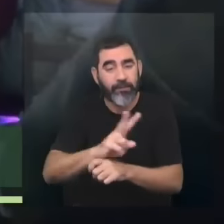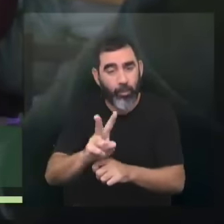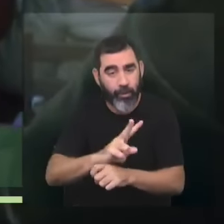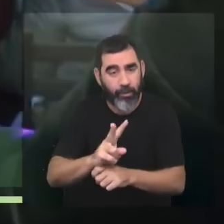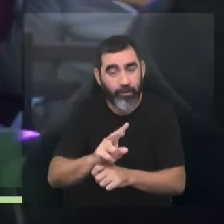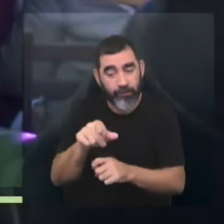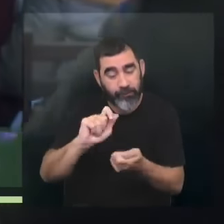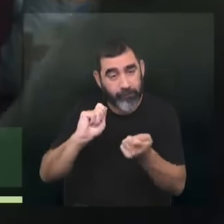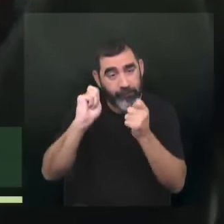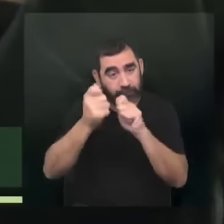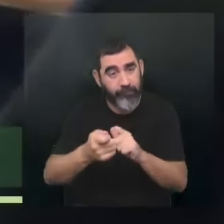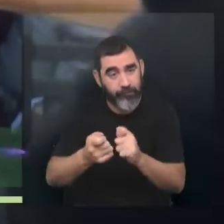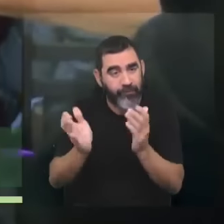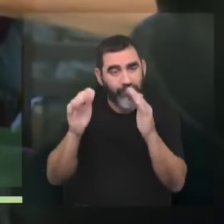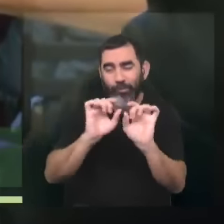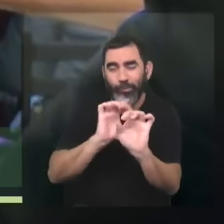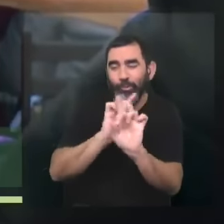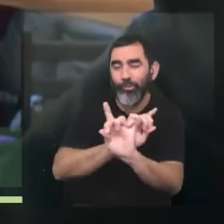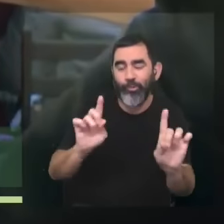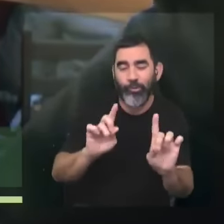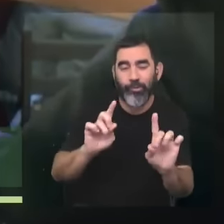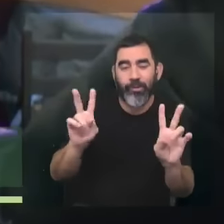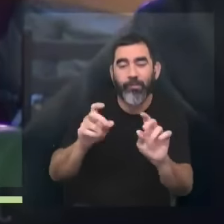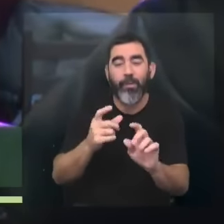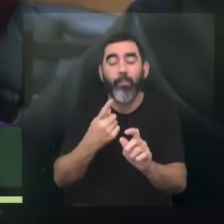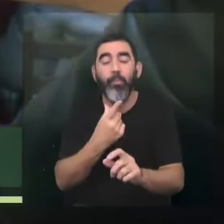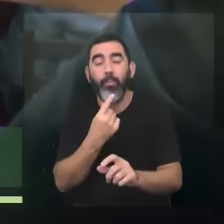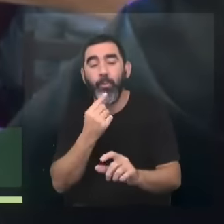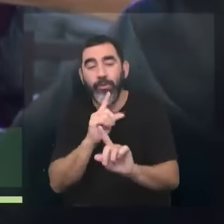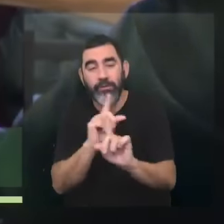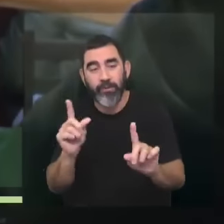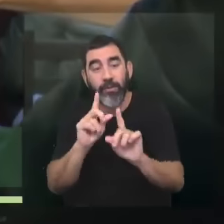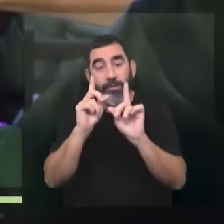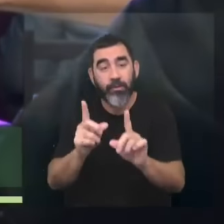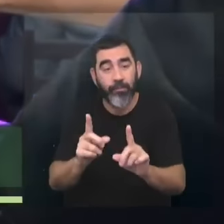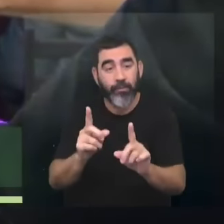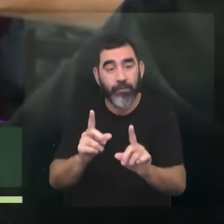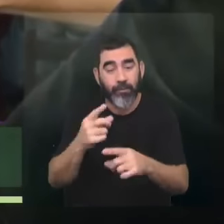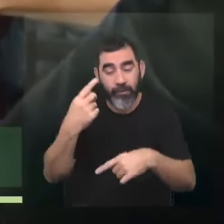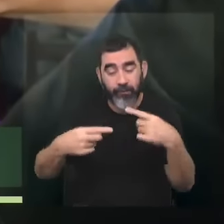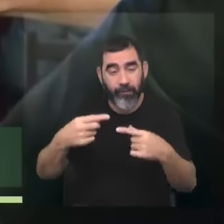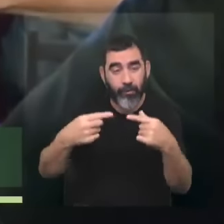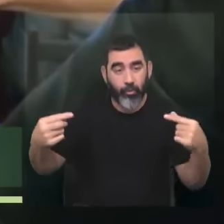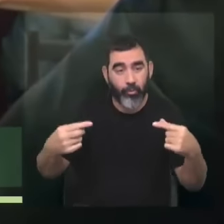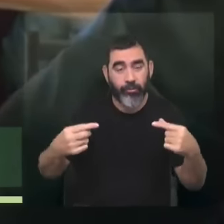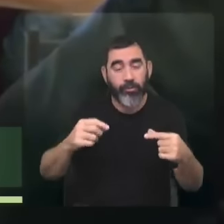que esas transformaciones no pueden ser solamente vinculadas a lo policial sino que tienen que incluir eso pero abarcar aspectos sociales que hay que